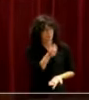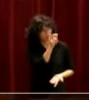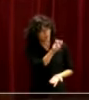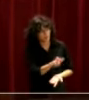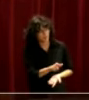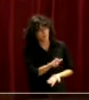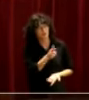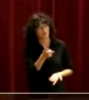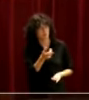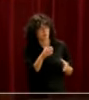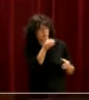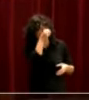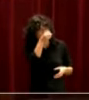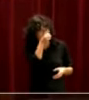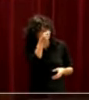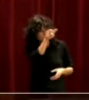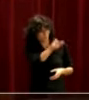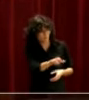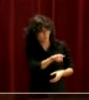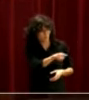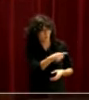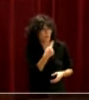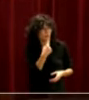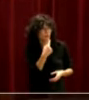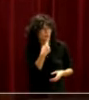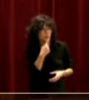que nosotros tenemos pocos votantes